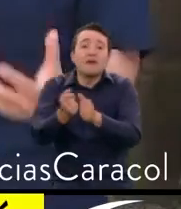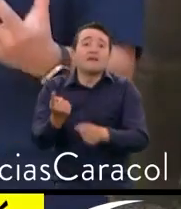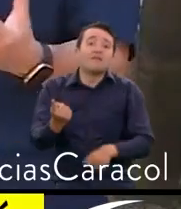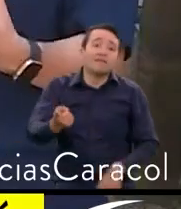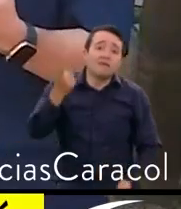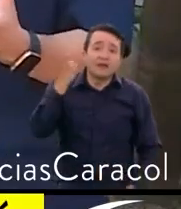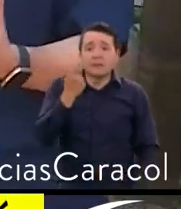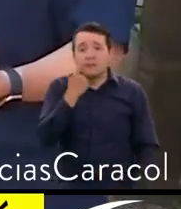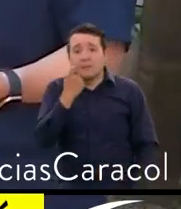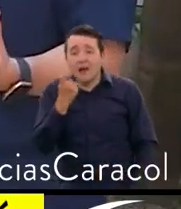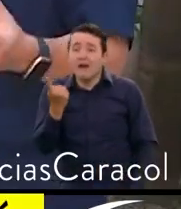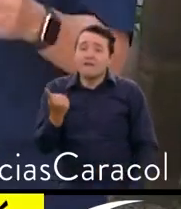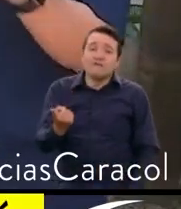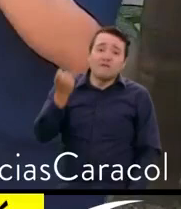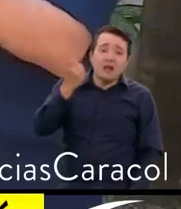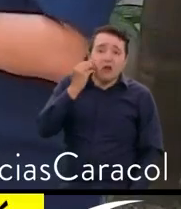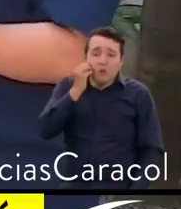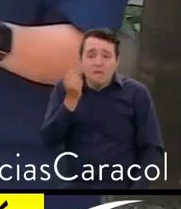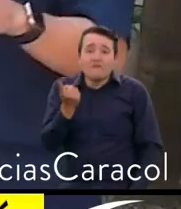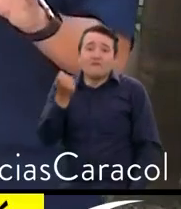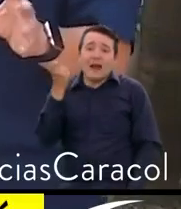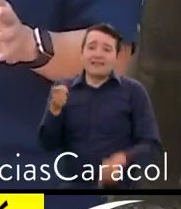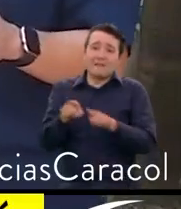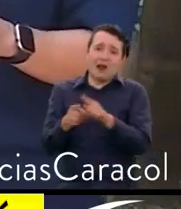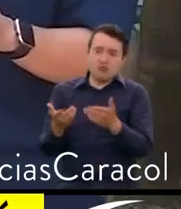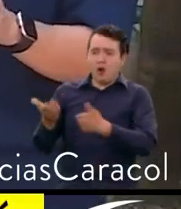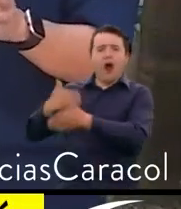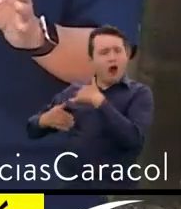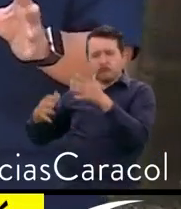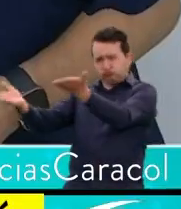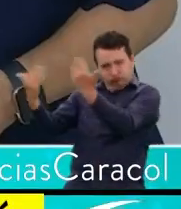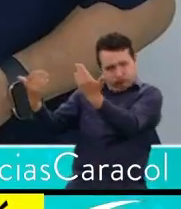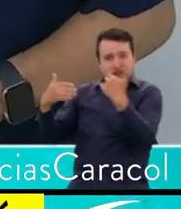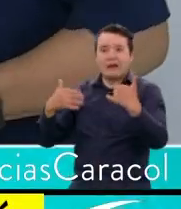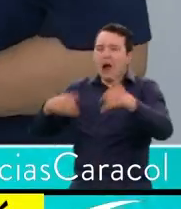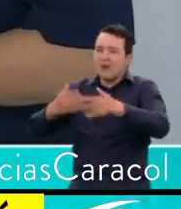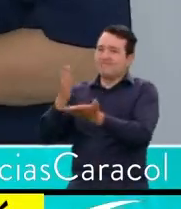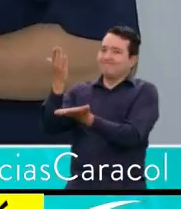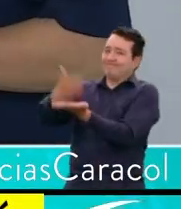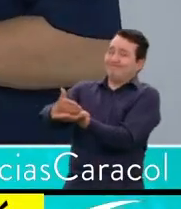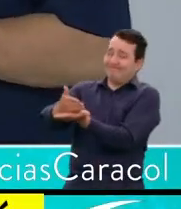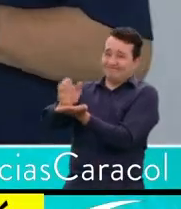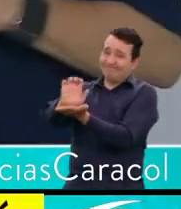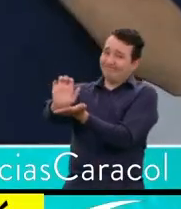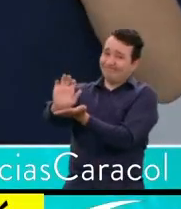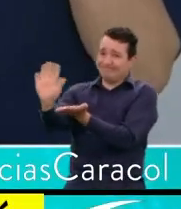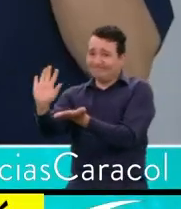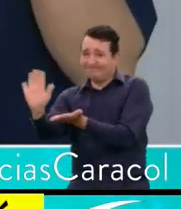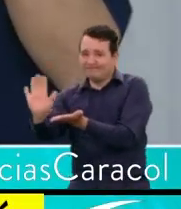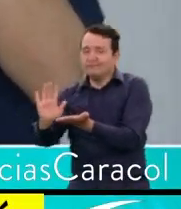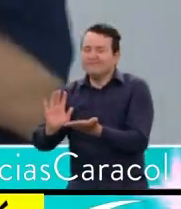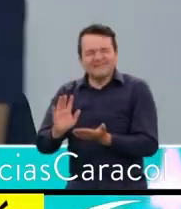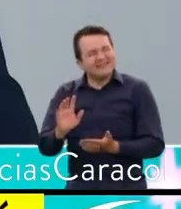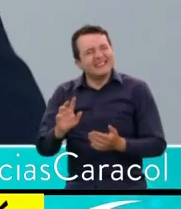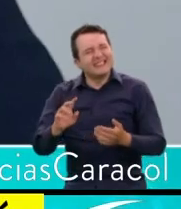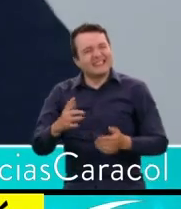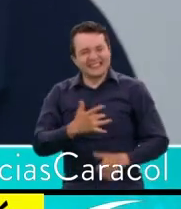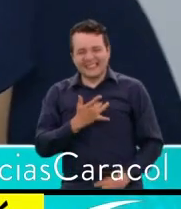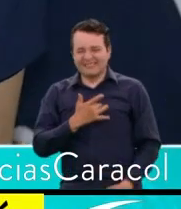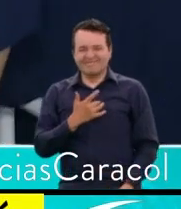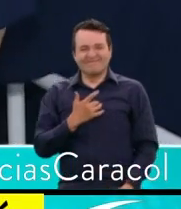los hermanos etcétera etcétera entonces esa parte ha sido un poco dura y tratamos nosotros desde